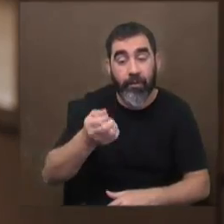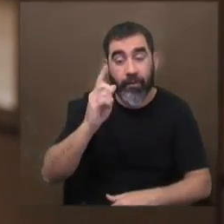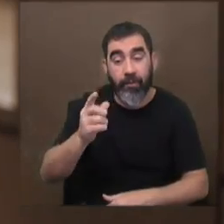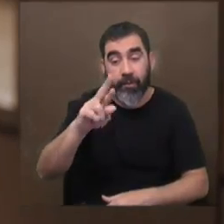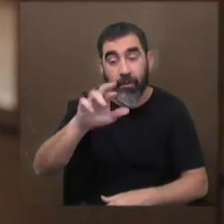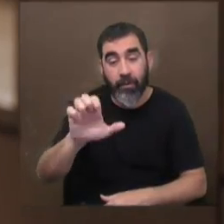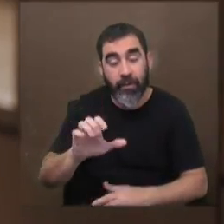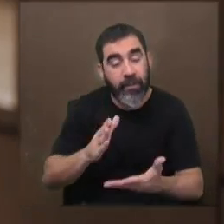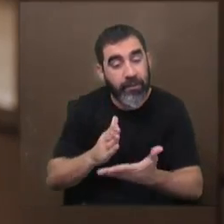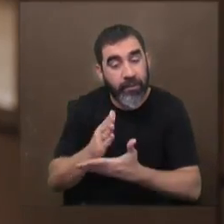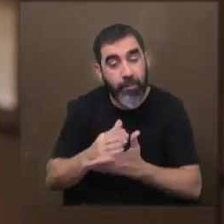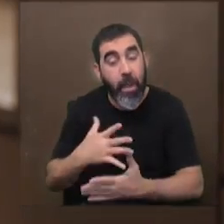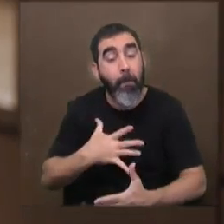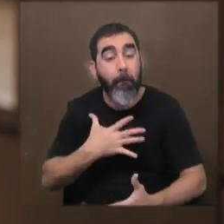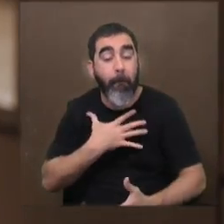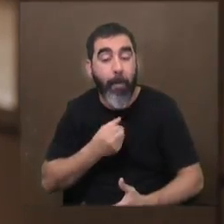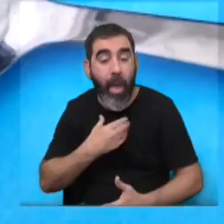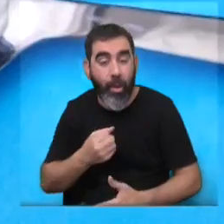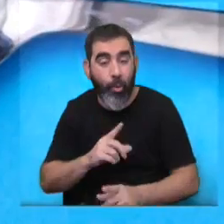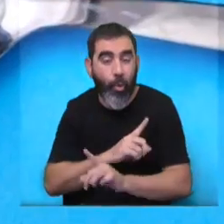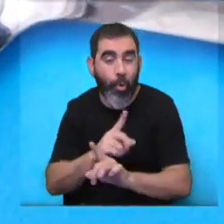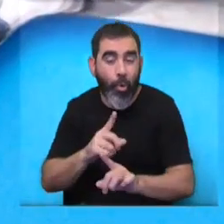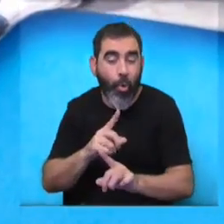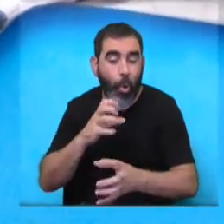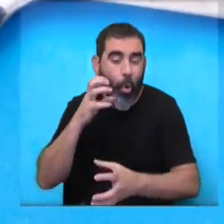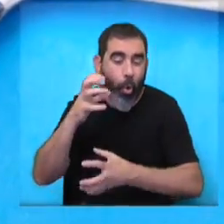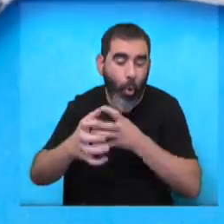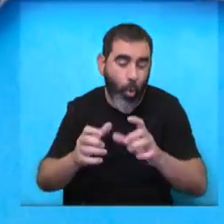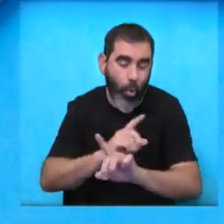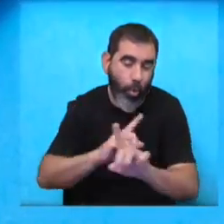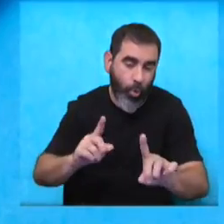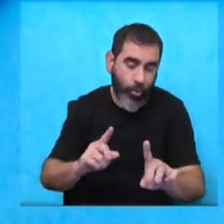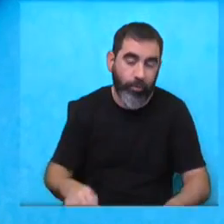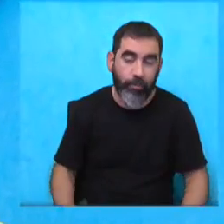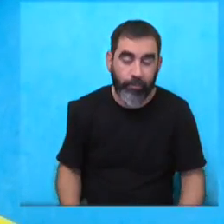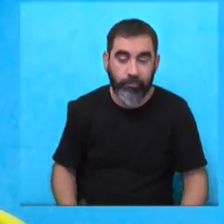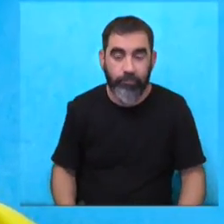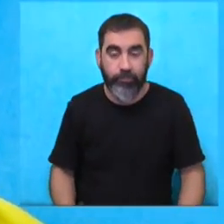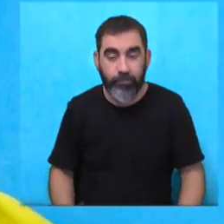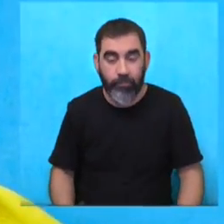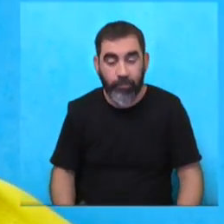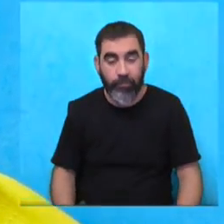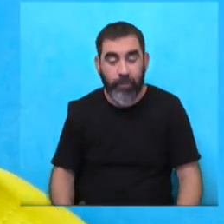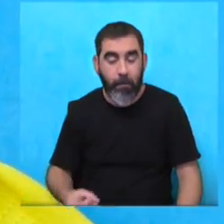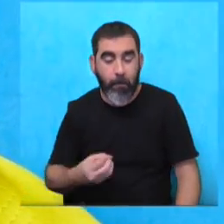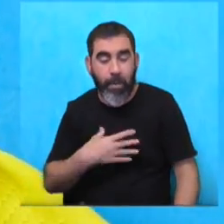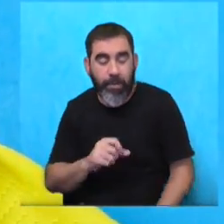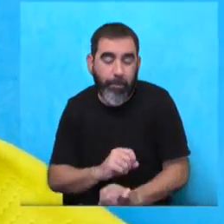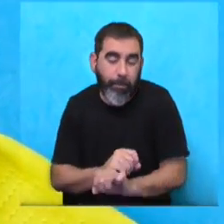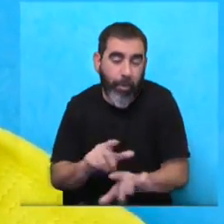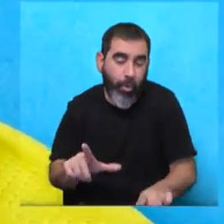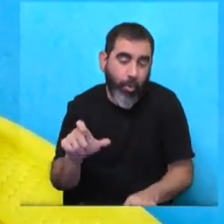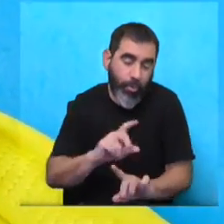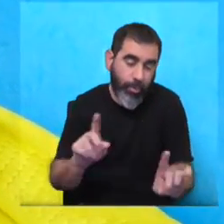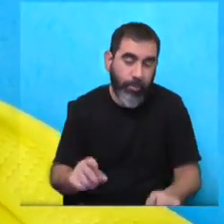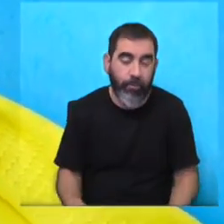dice allí, un vinagre blanco. No queremos usar ningún vinagre que tenga color y por lo tanto pueda manchar y hacer